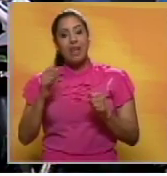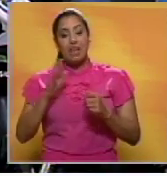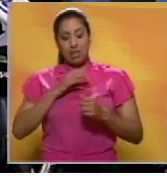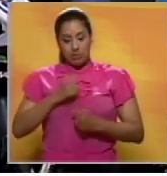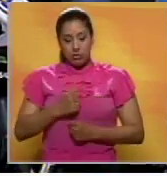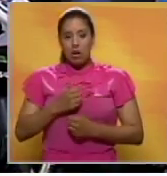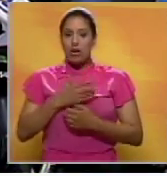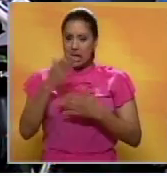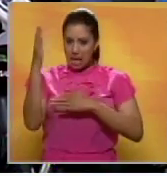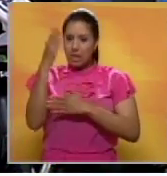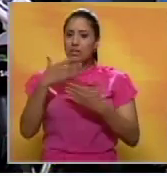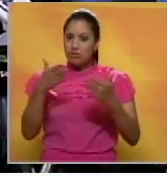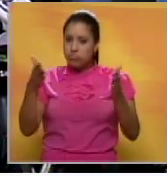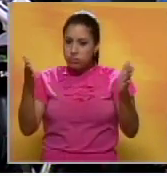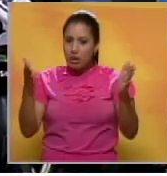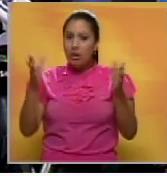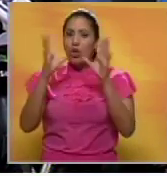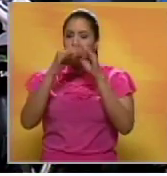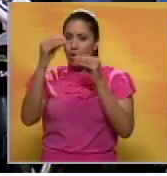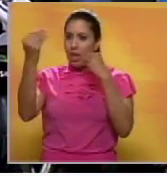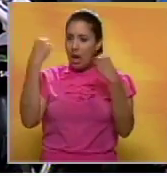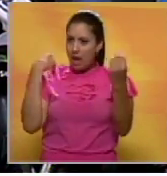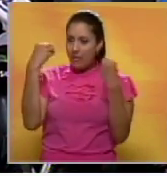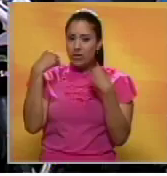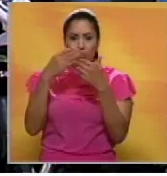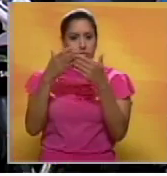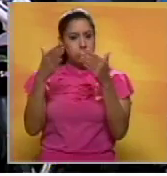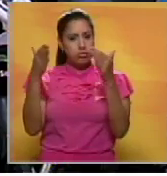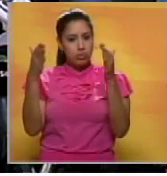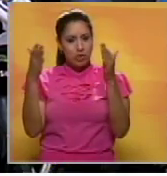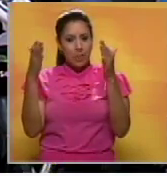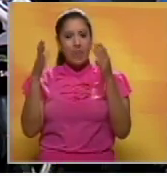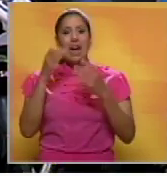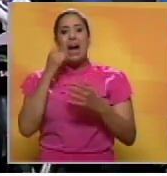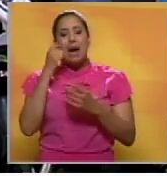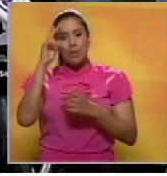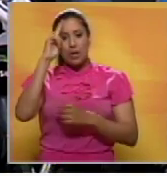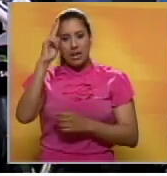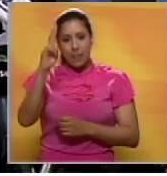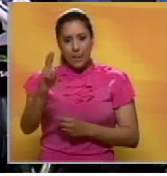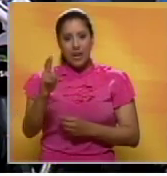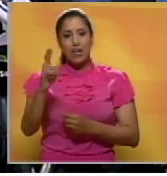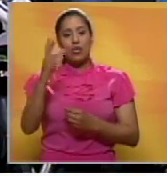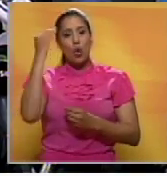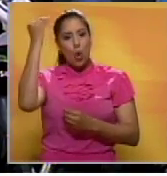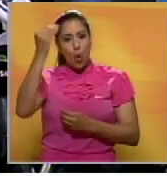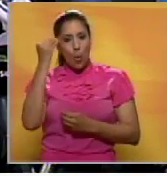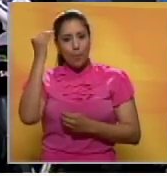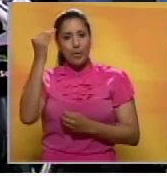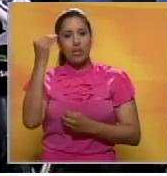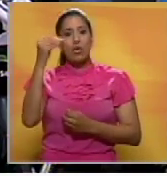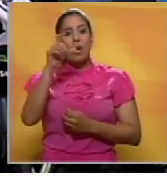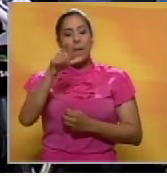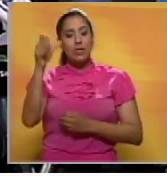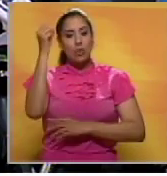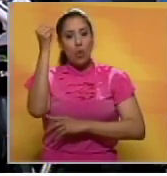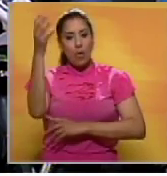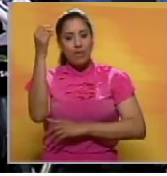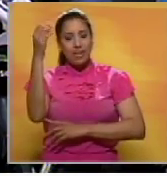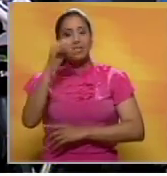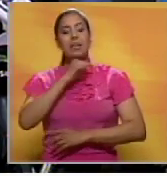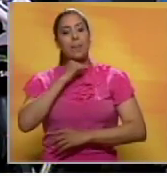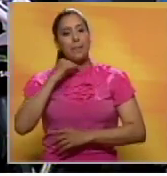postura muy abierta. Todos han manifestado respeto a la opinión de la